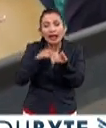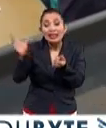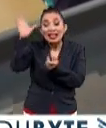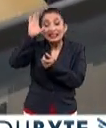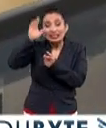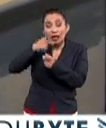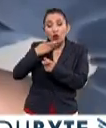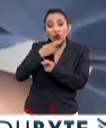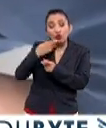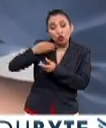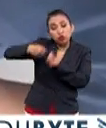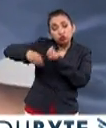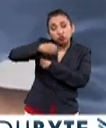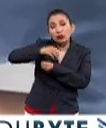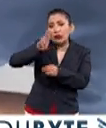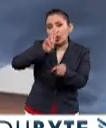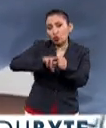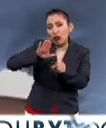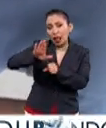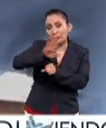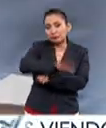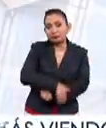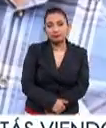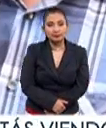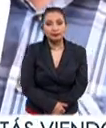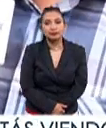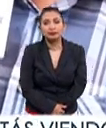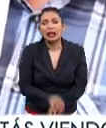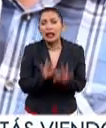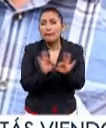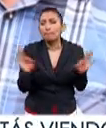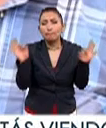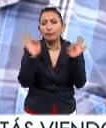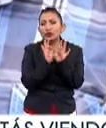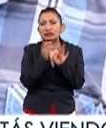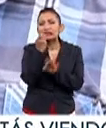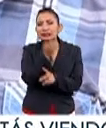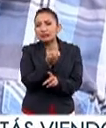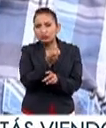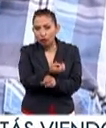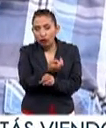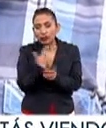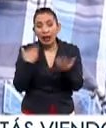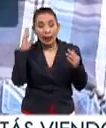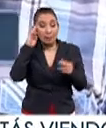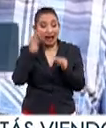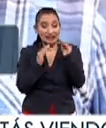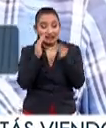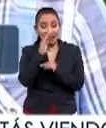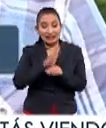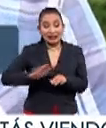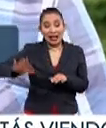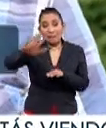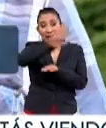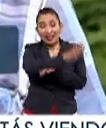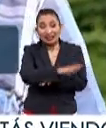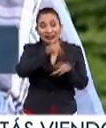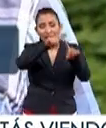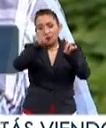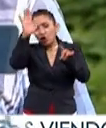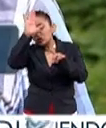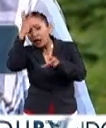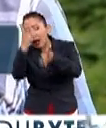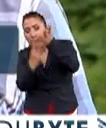ciencias en manejo sustentable de recursos naturales. La importancia de, de la maestría en ambientes interculturales